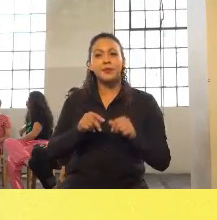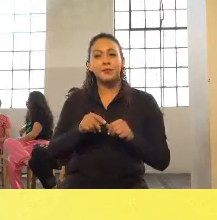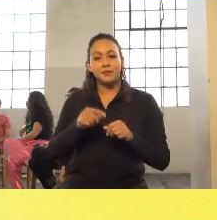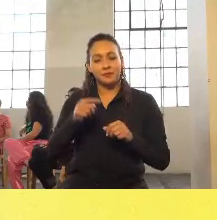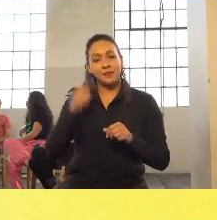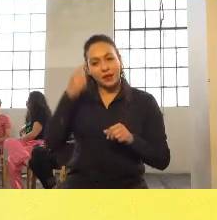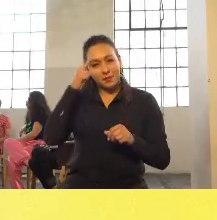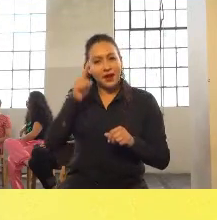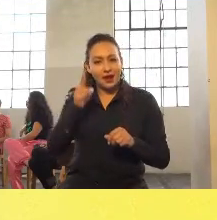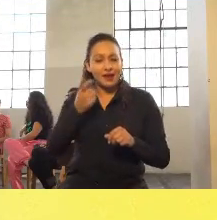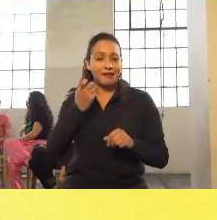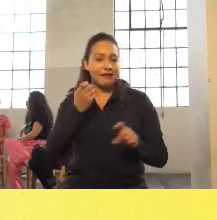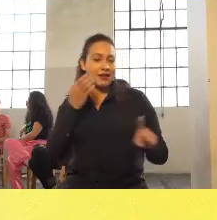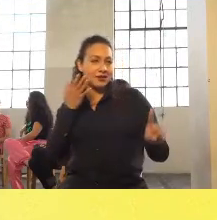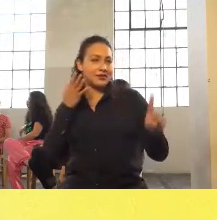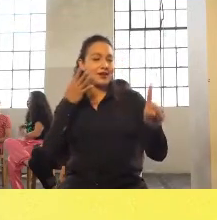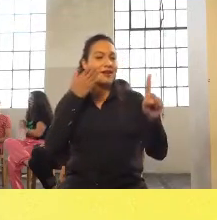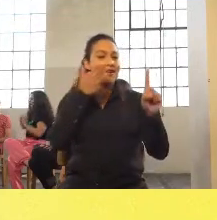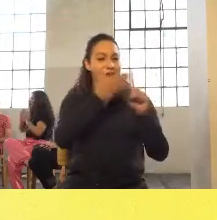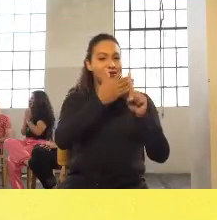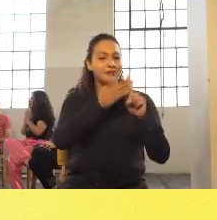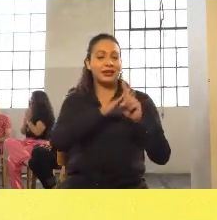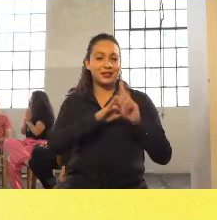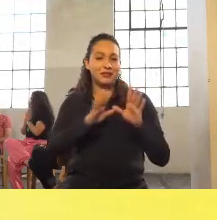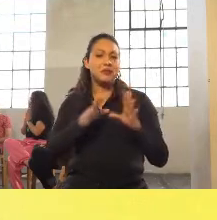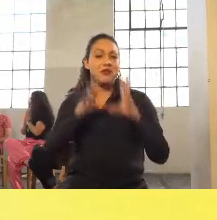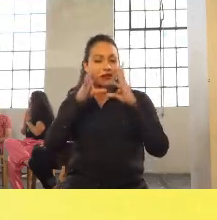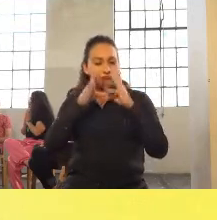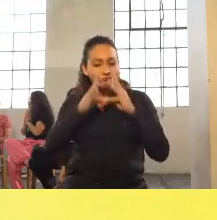ya es más que suficiente.